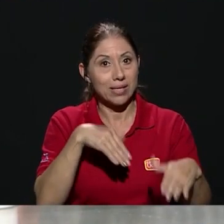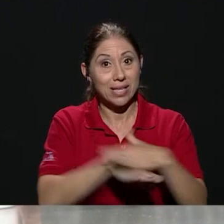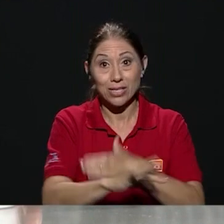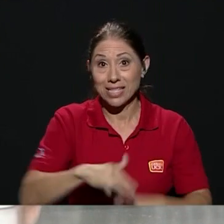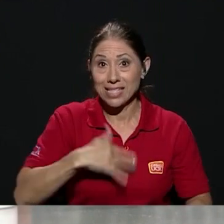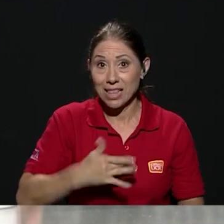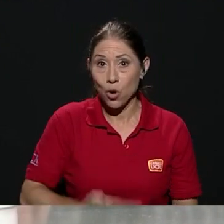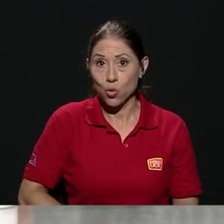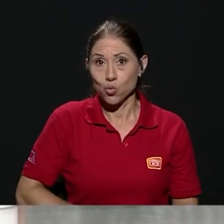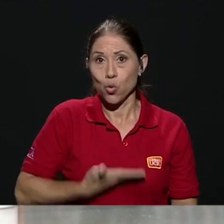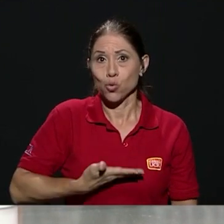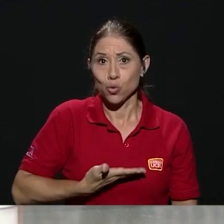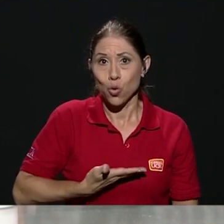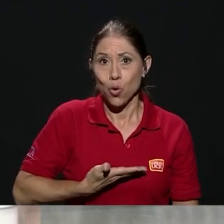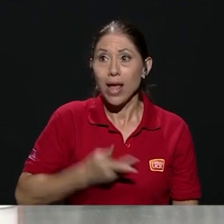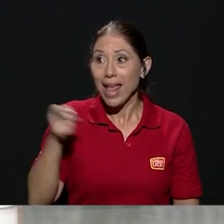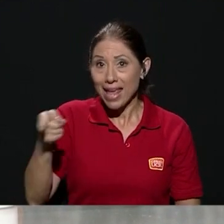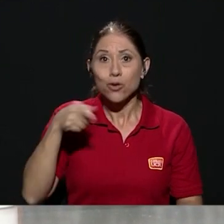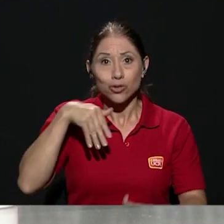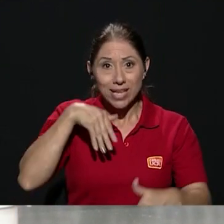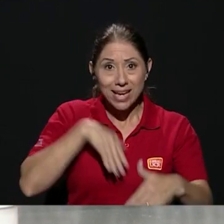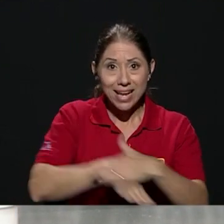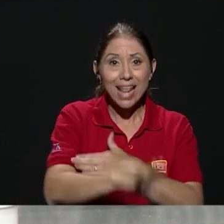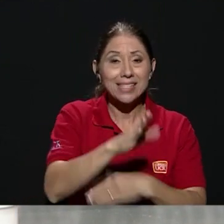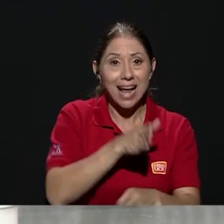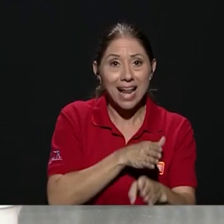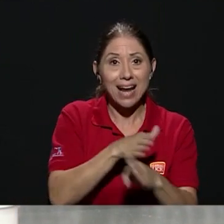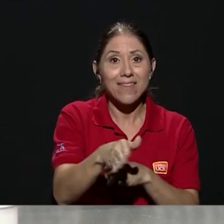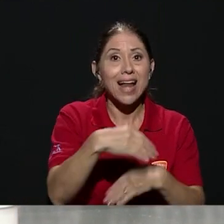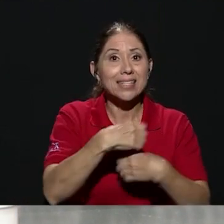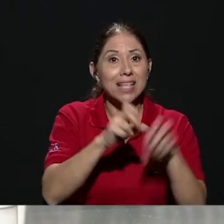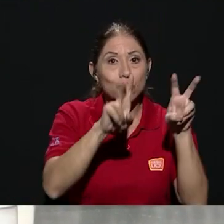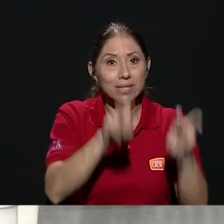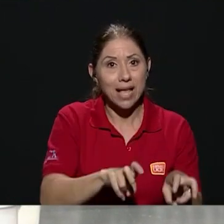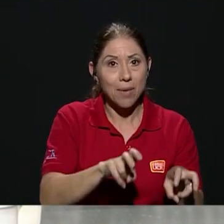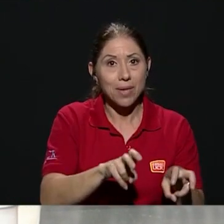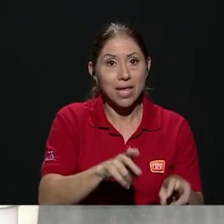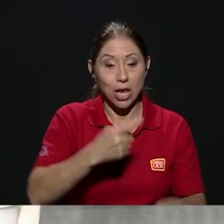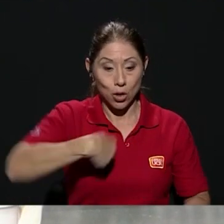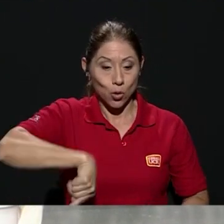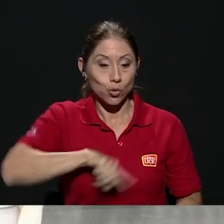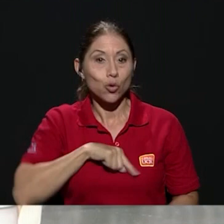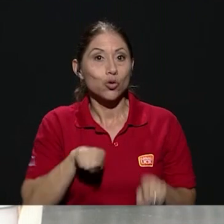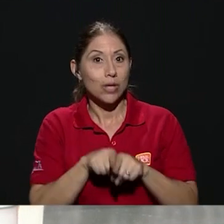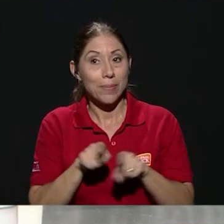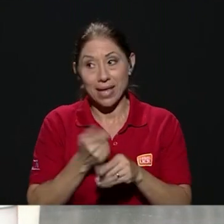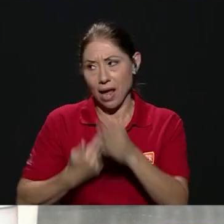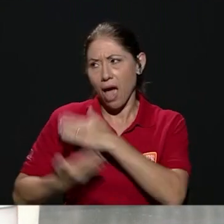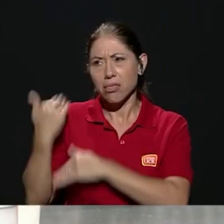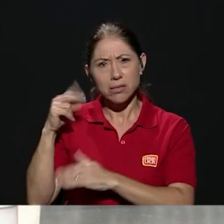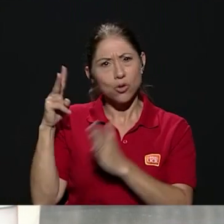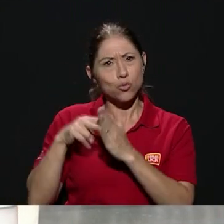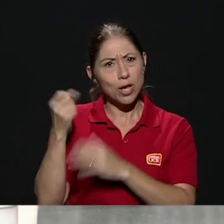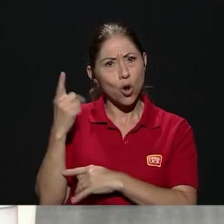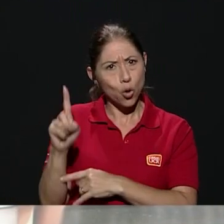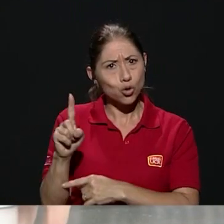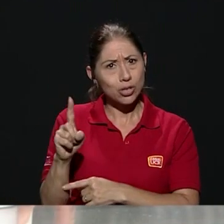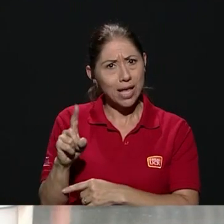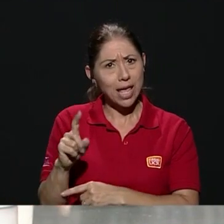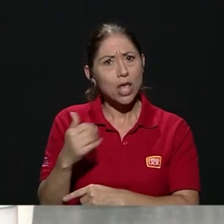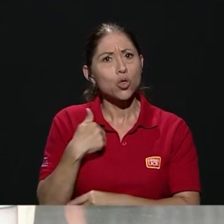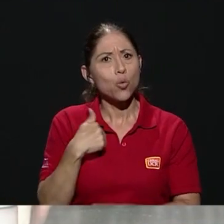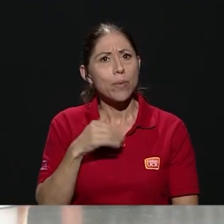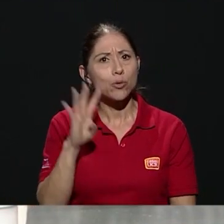de esos estudiantes que ingresan haciendo. Nosotros igualmente, para este año tenemos, en el 2011 tuvimos 4, y ya